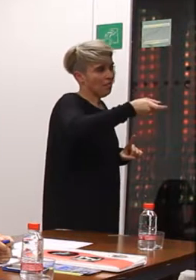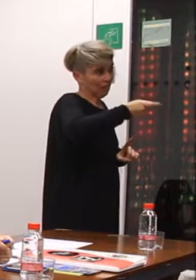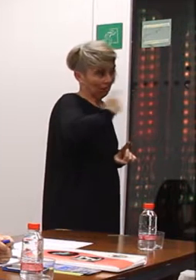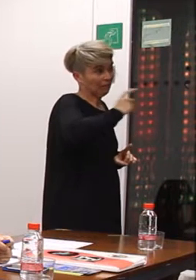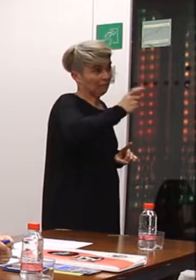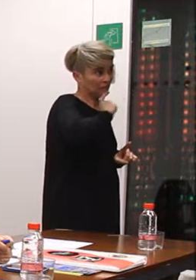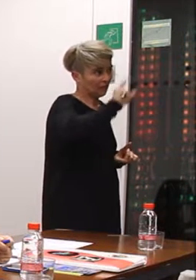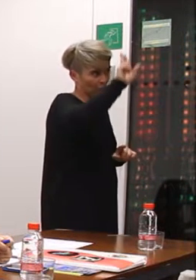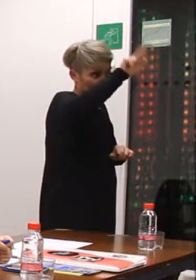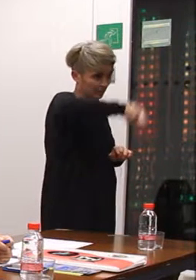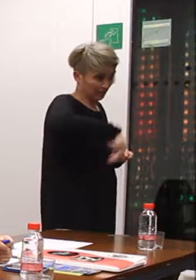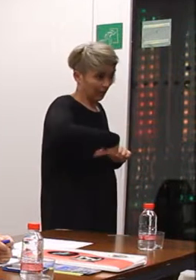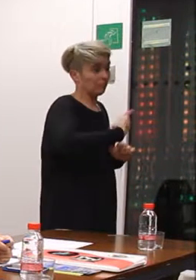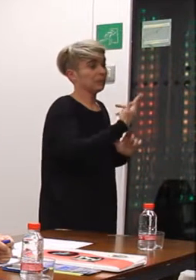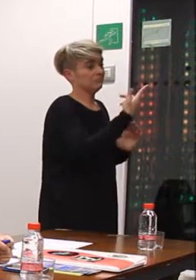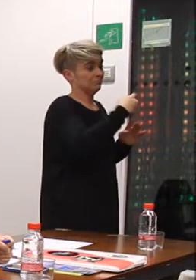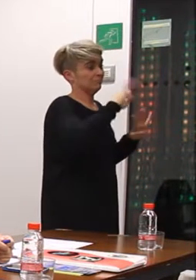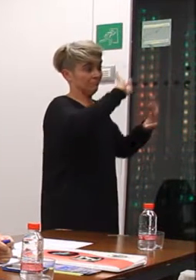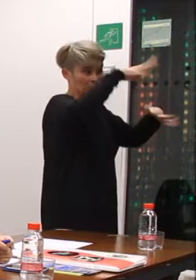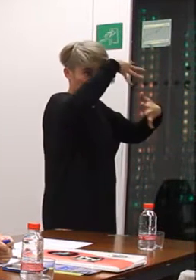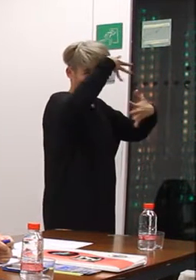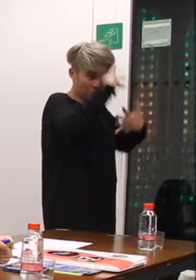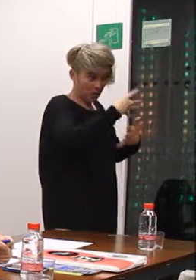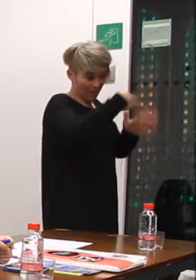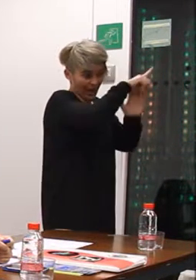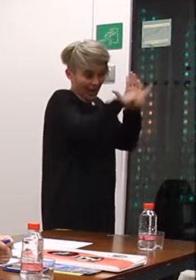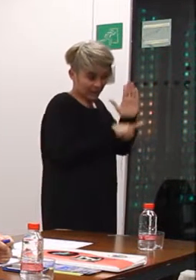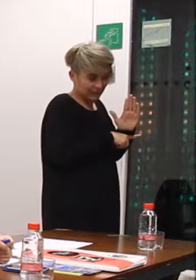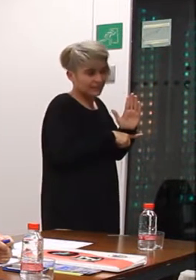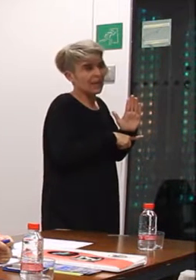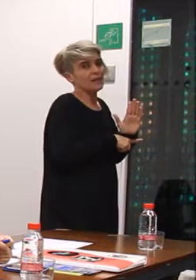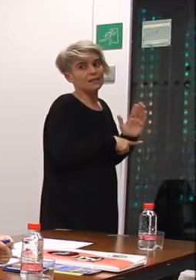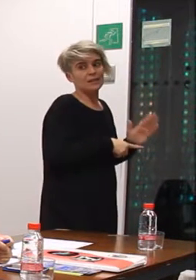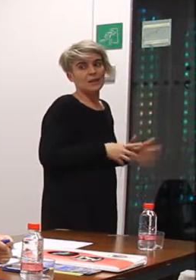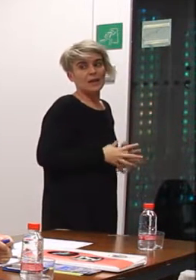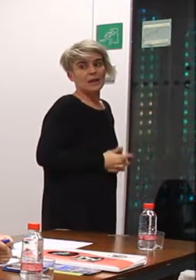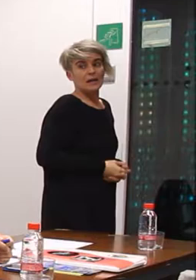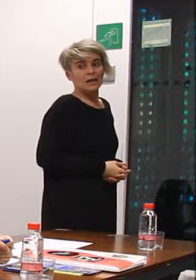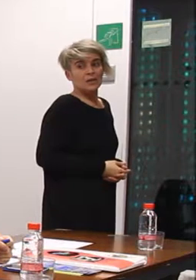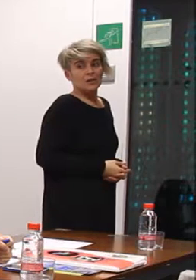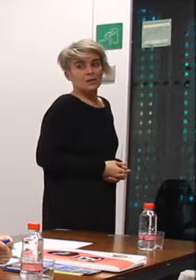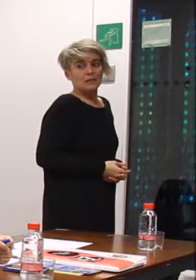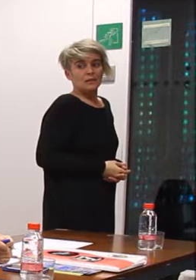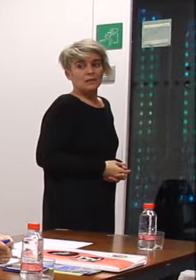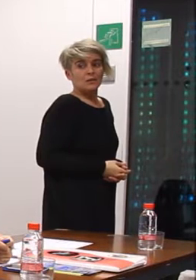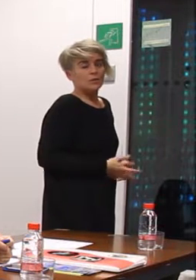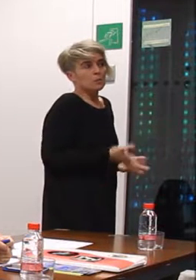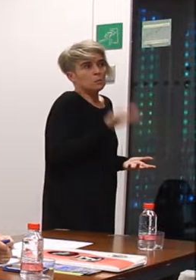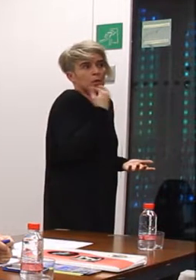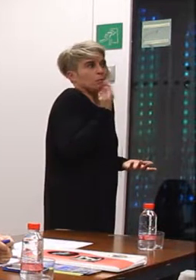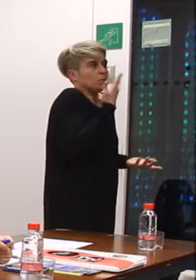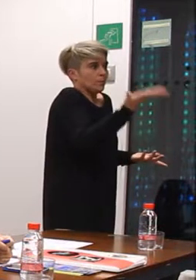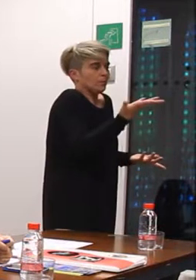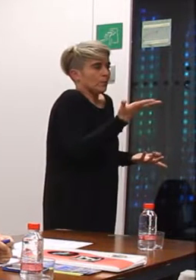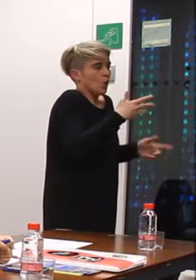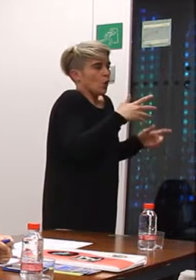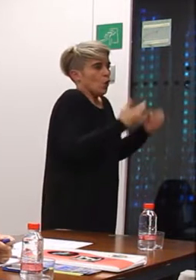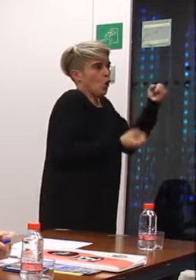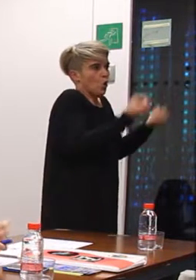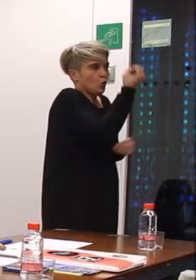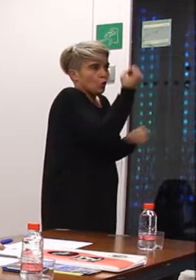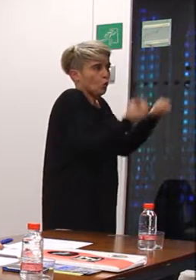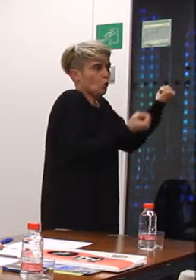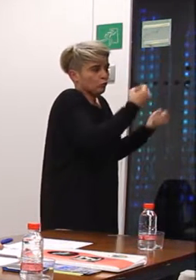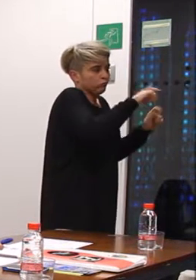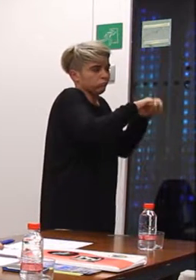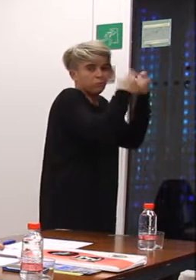sea, podemos afrontar gastos imprevistos en nuestra casa, ¿no? O si se nos estropea el coche,